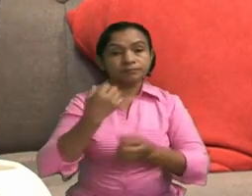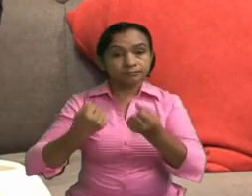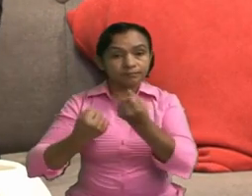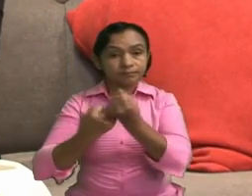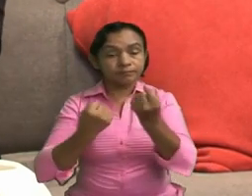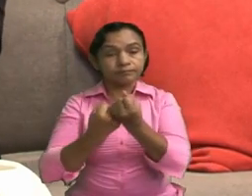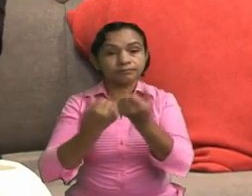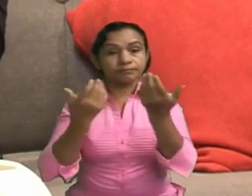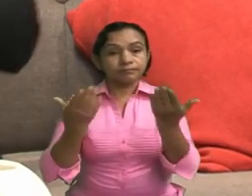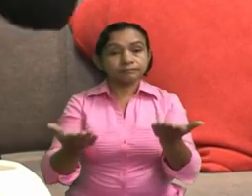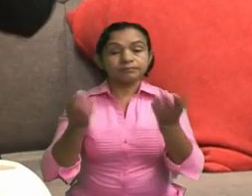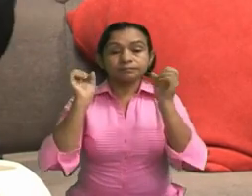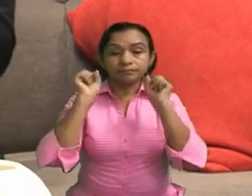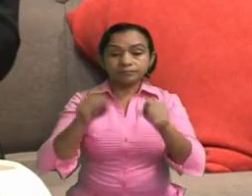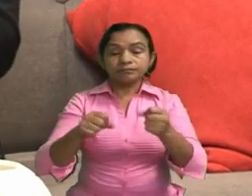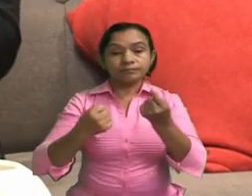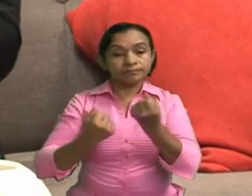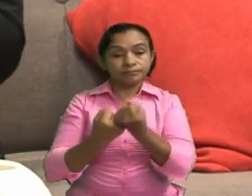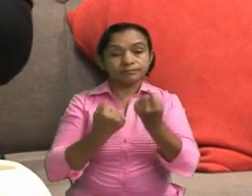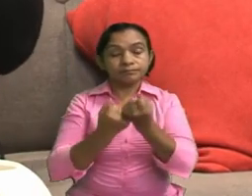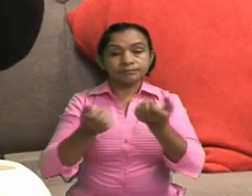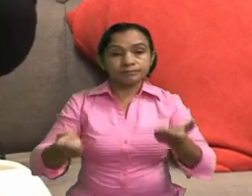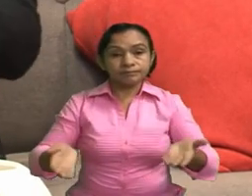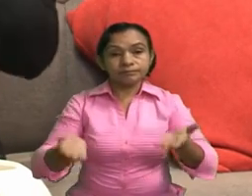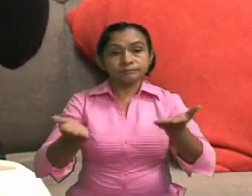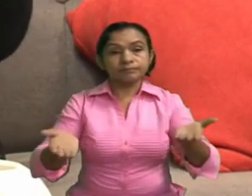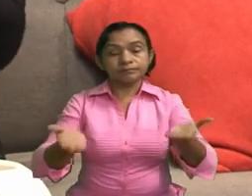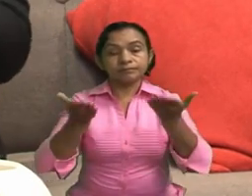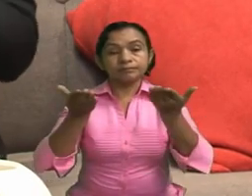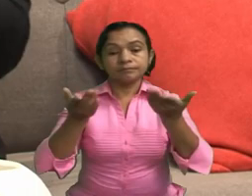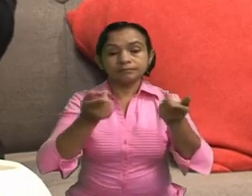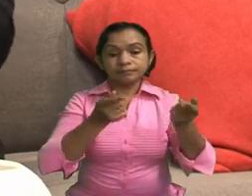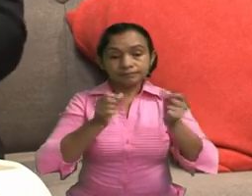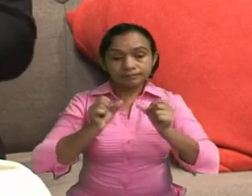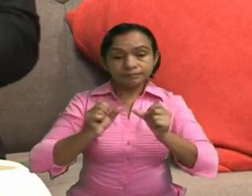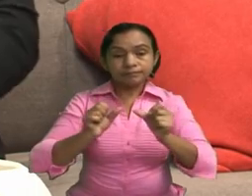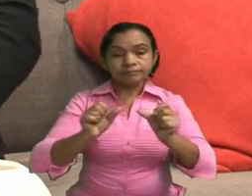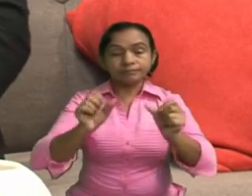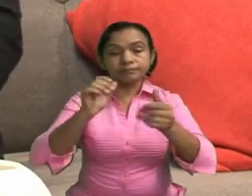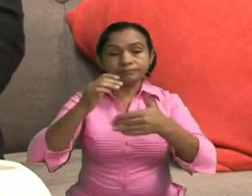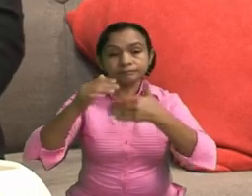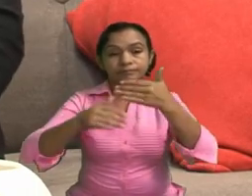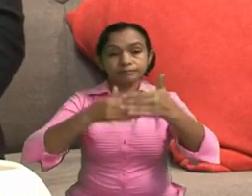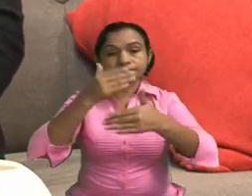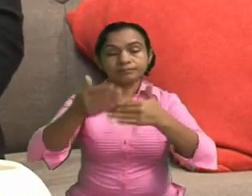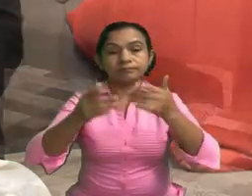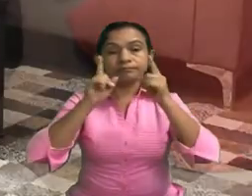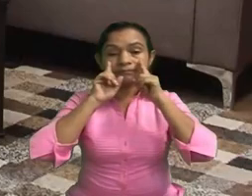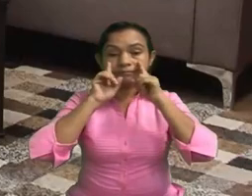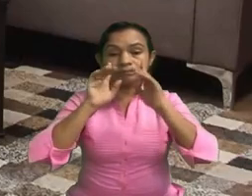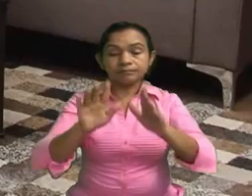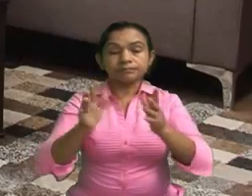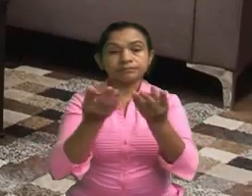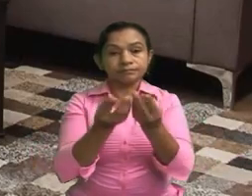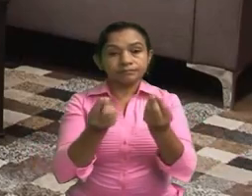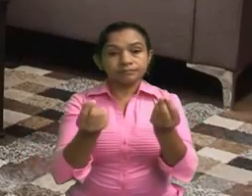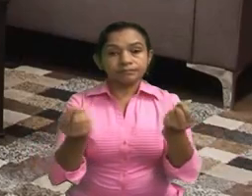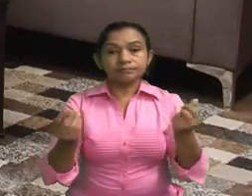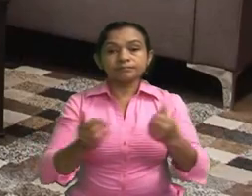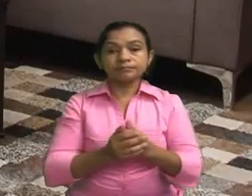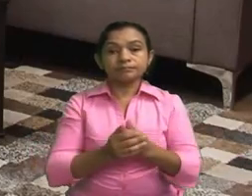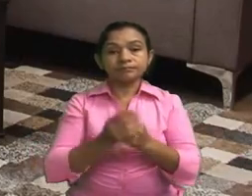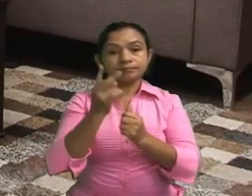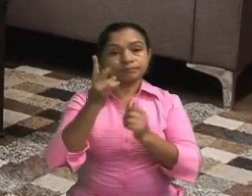¿verdad?, para poder incentivar también continuar con ese proceso de conservación. Uh-huh. En